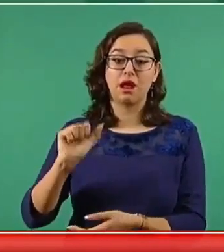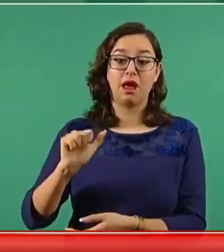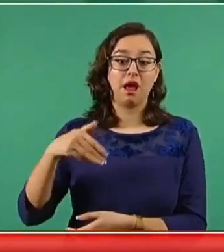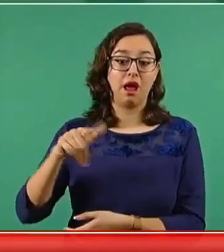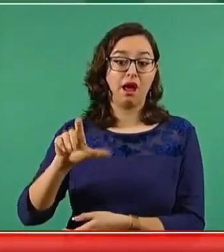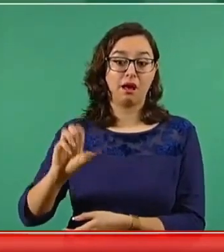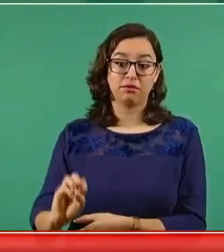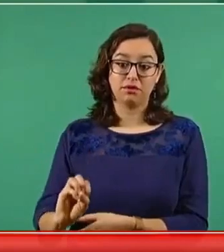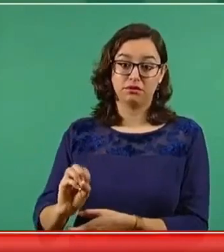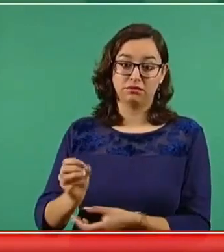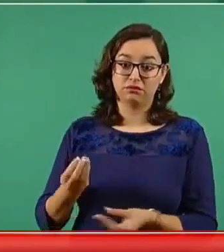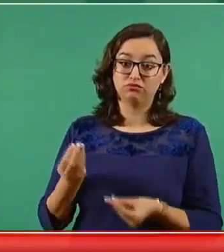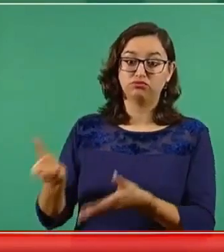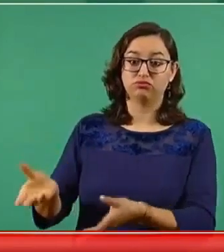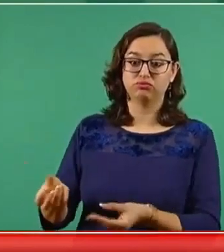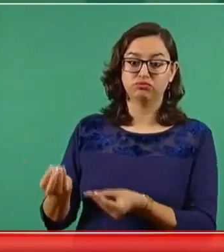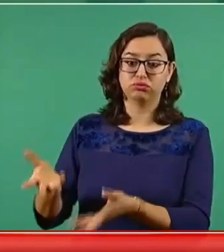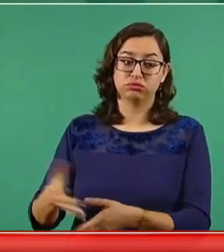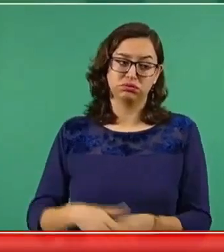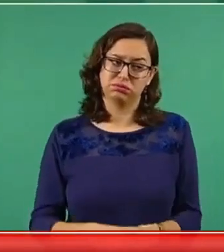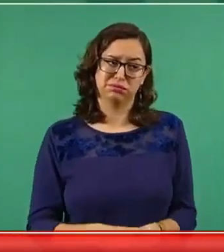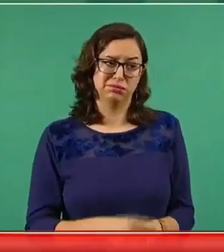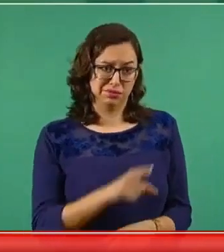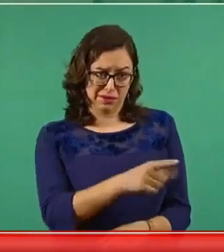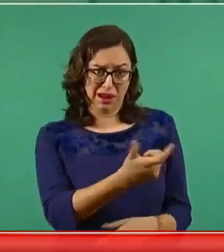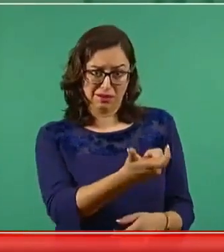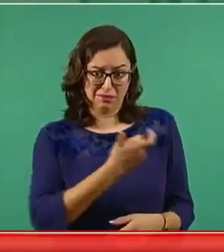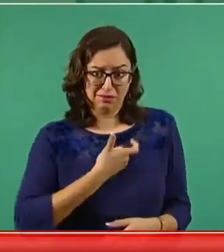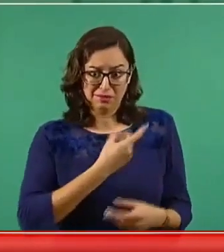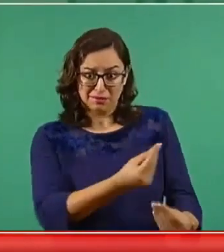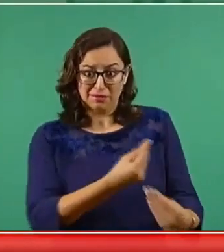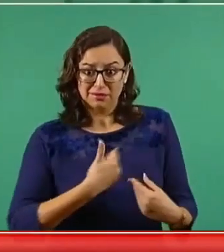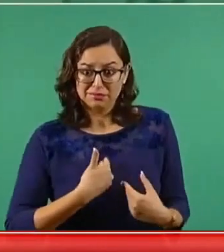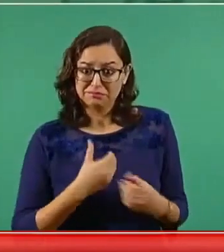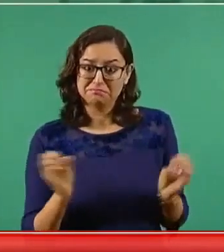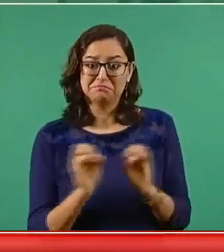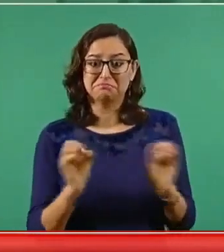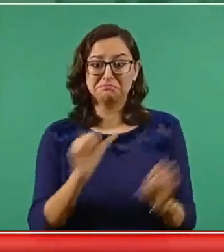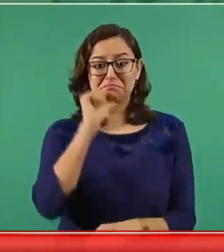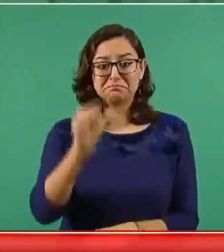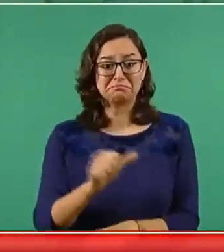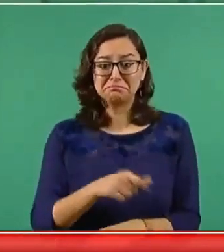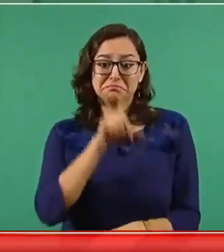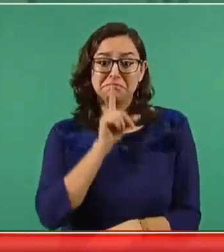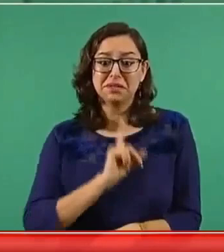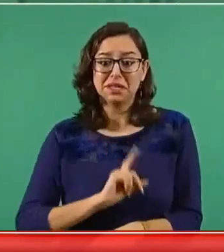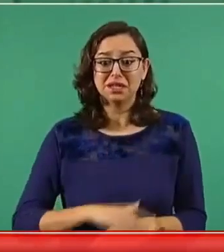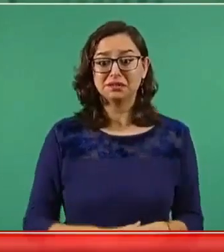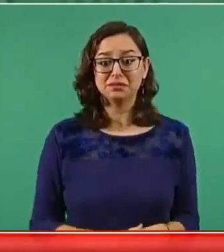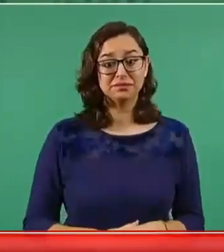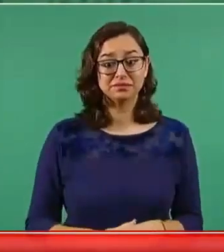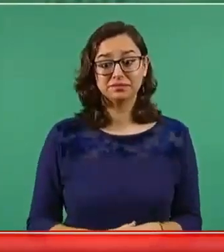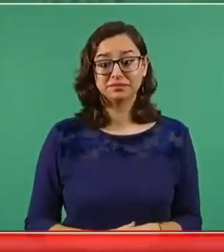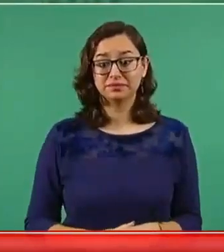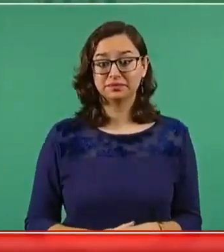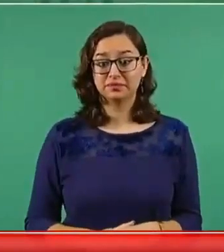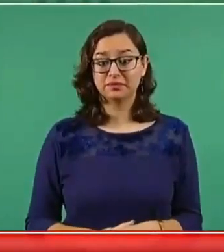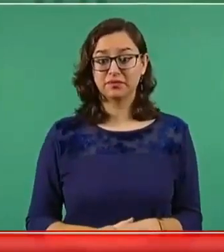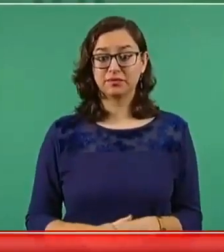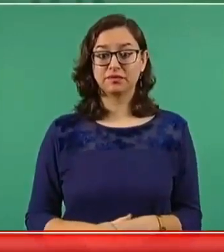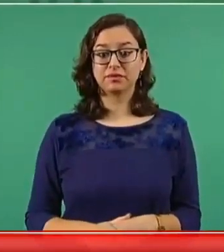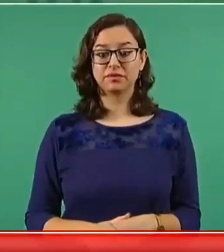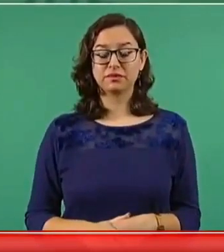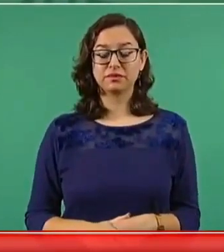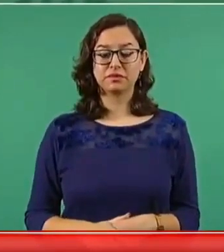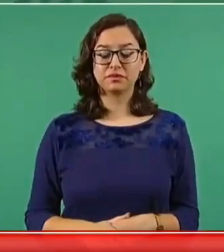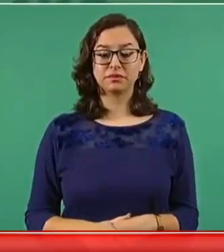cosa que no es cierto así de sencillo no me